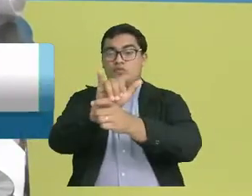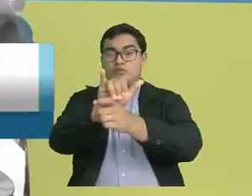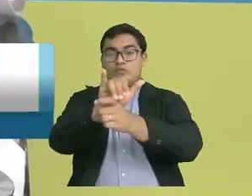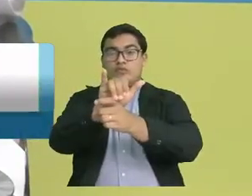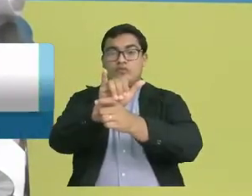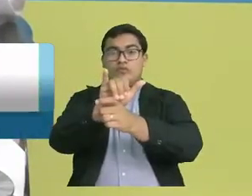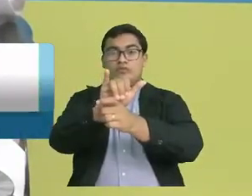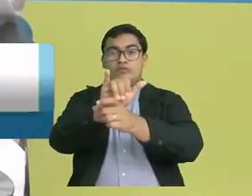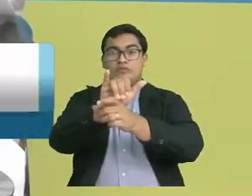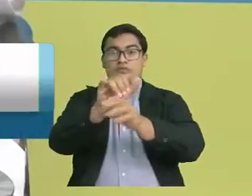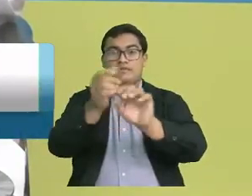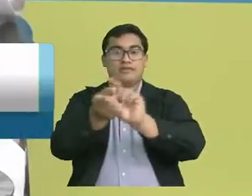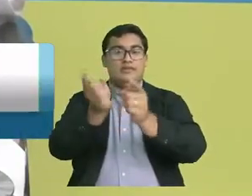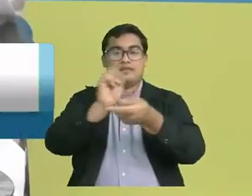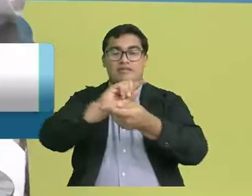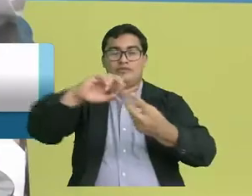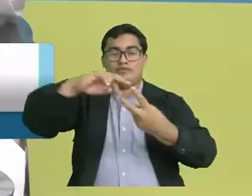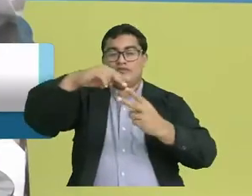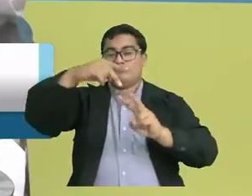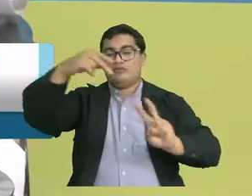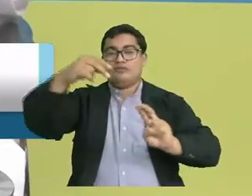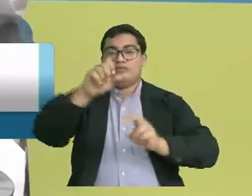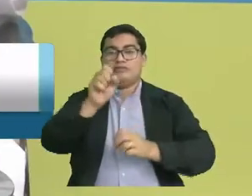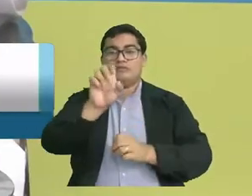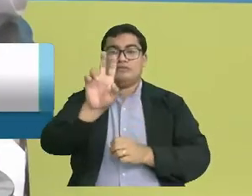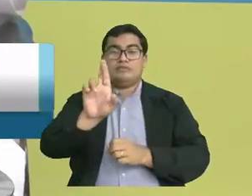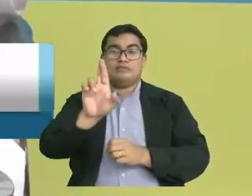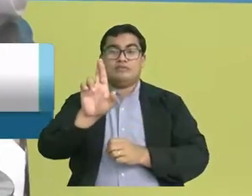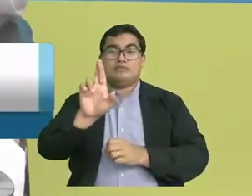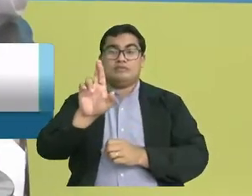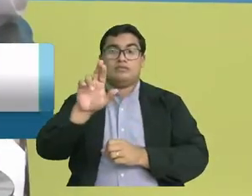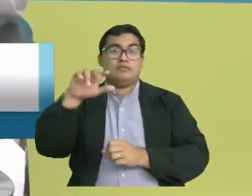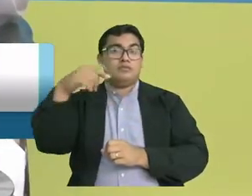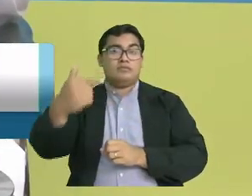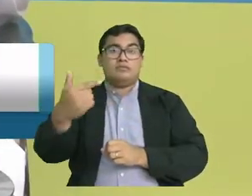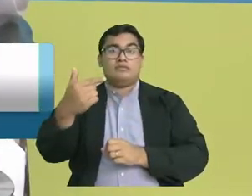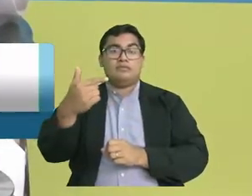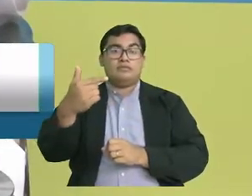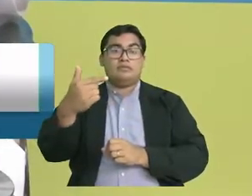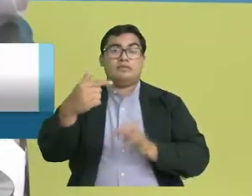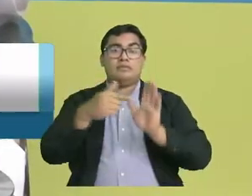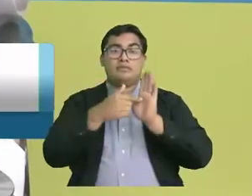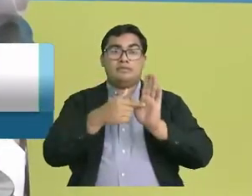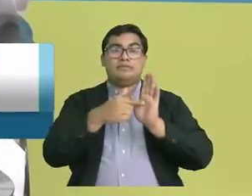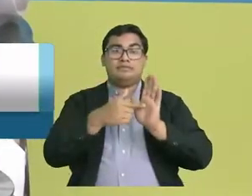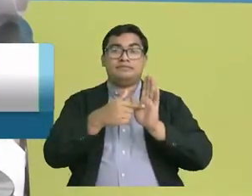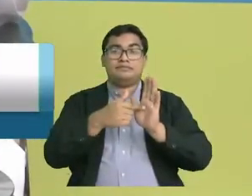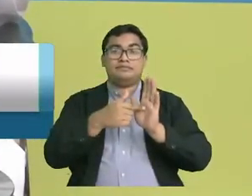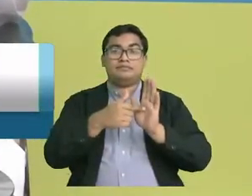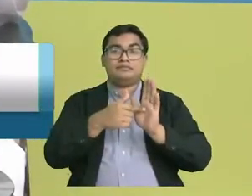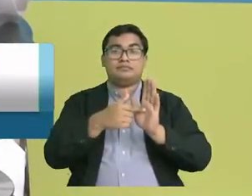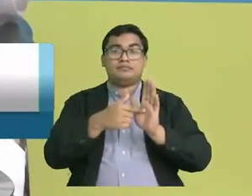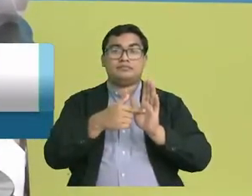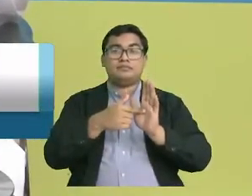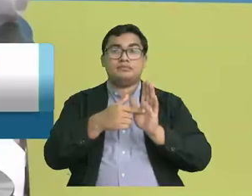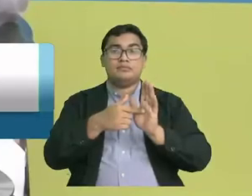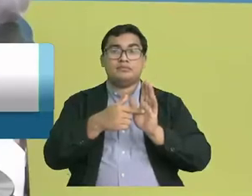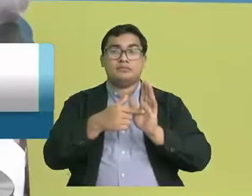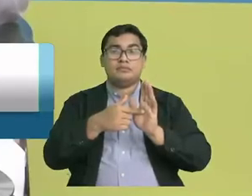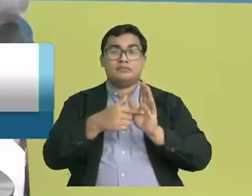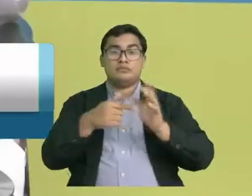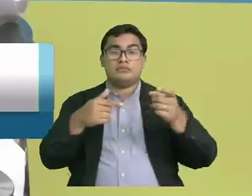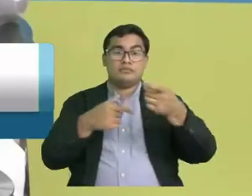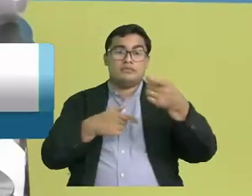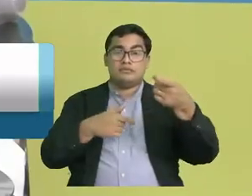el SRY, ese gen, que algunas veces pasa, ese X que va a formar a